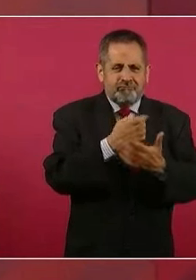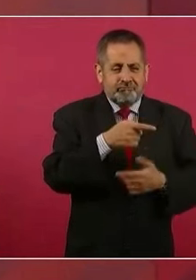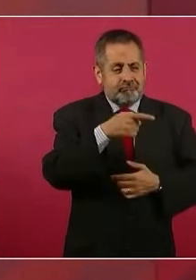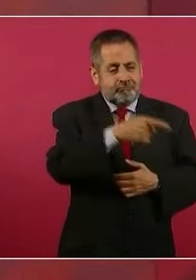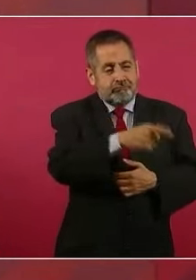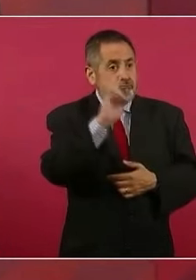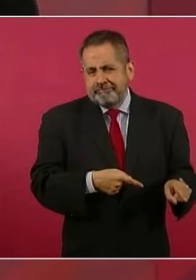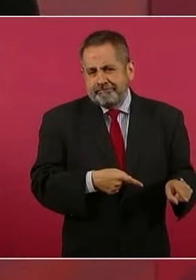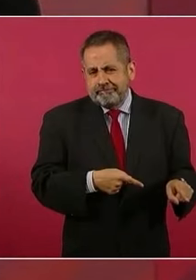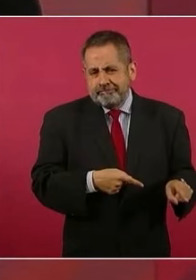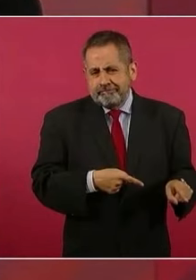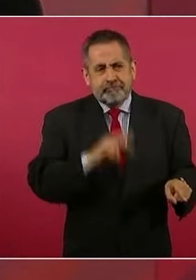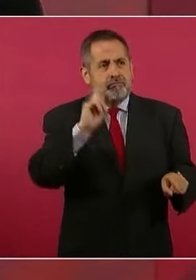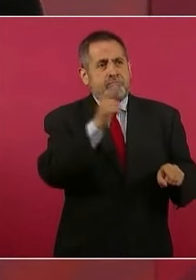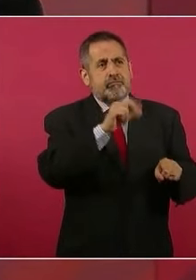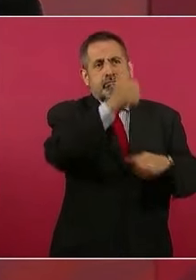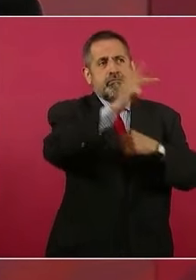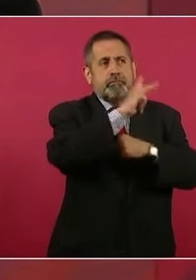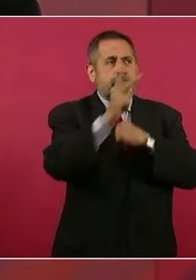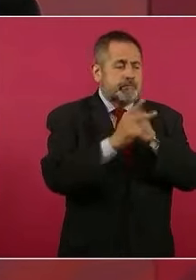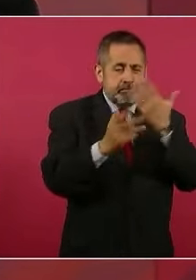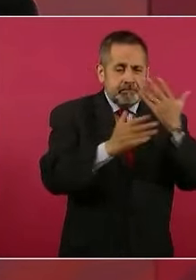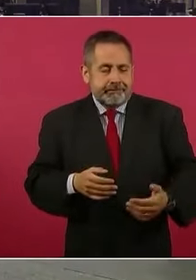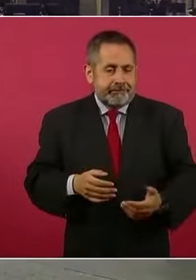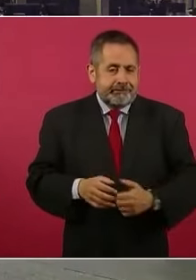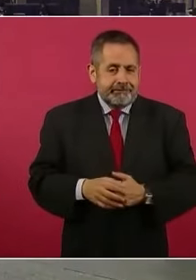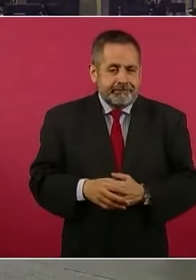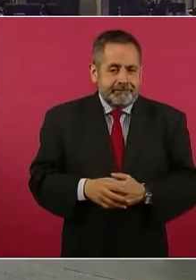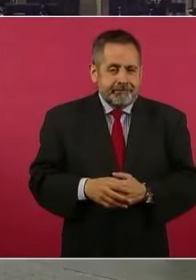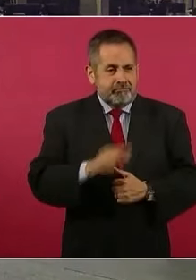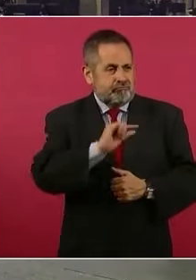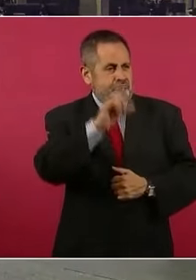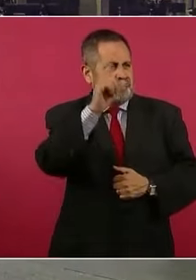las universidades del extranjero, donde se graduaron con maestrías o doctorados.